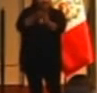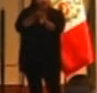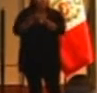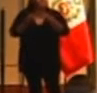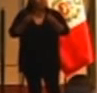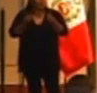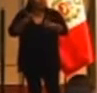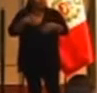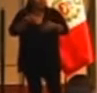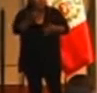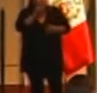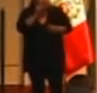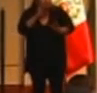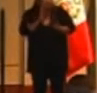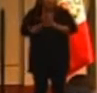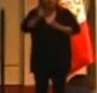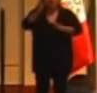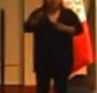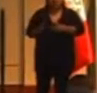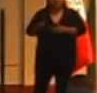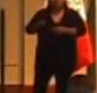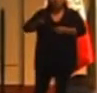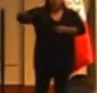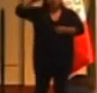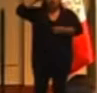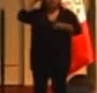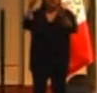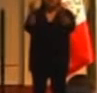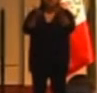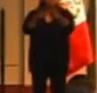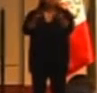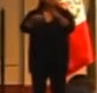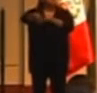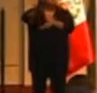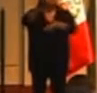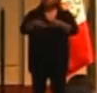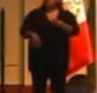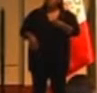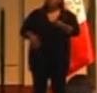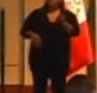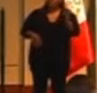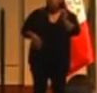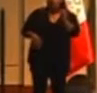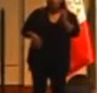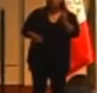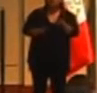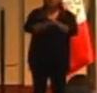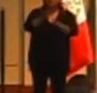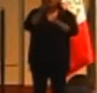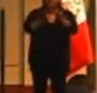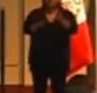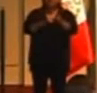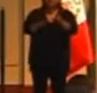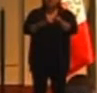puede pasar que la policía los libere muy rápidamente, o puede pasar que esta gente